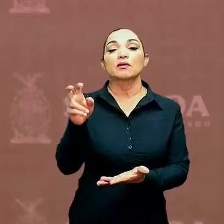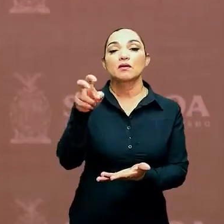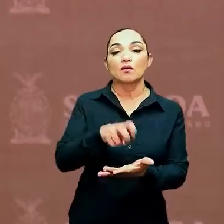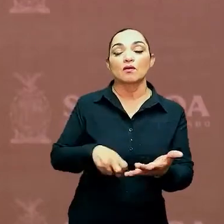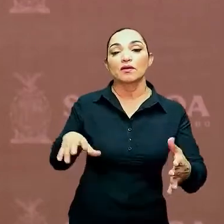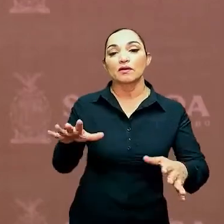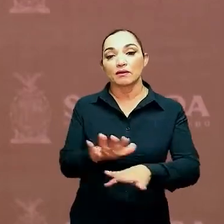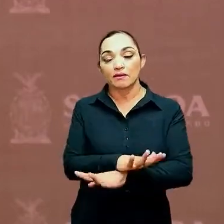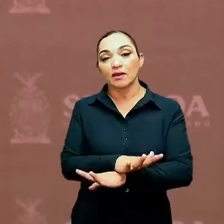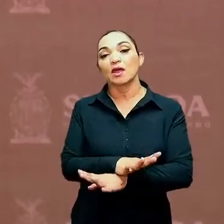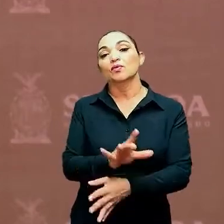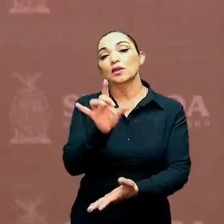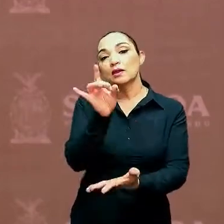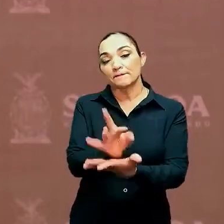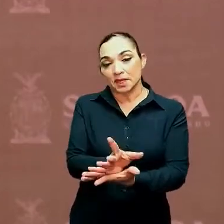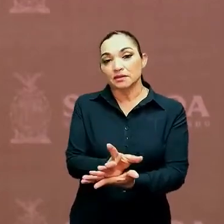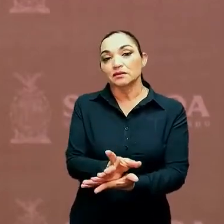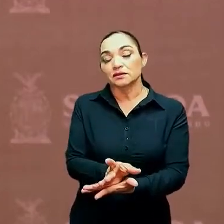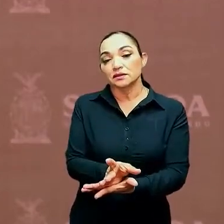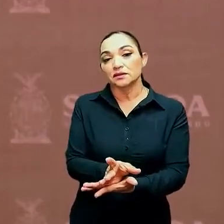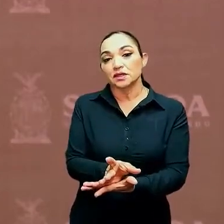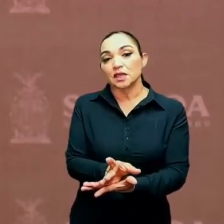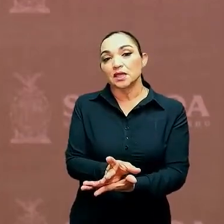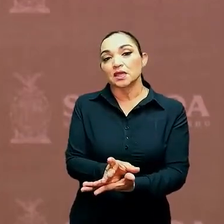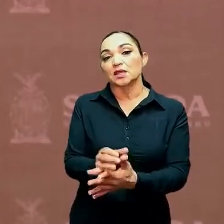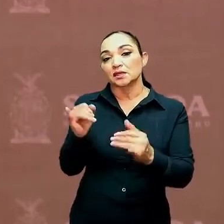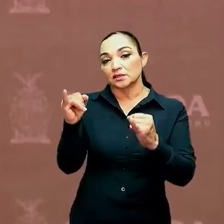pidan las instancias revisoras.